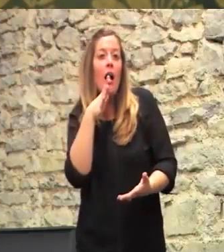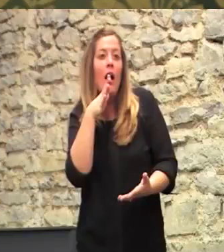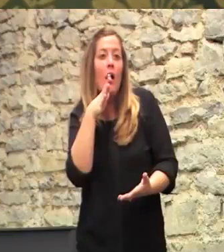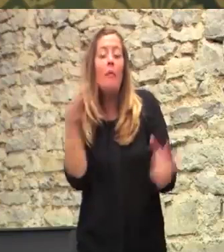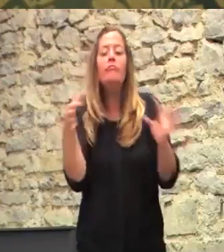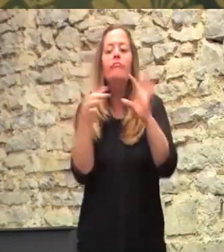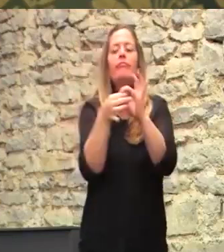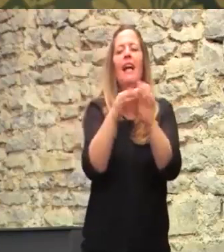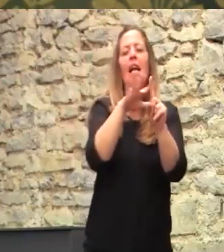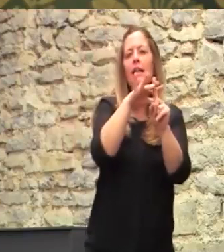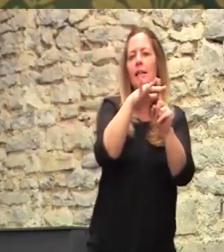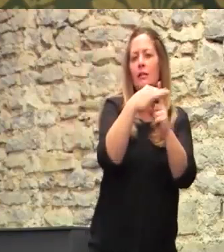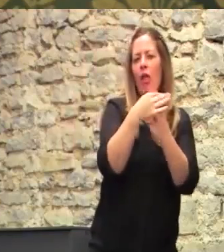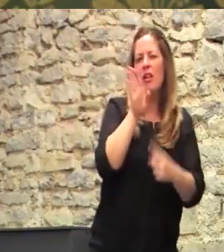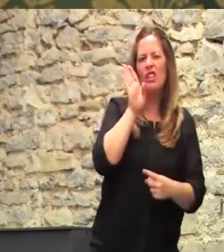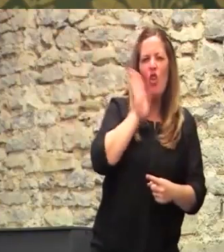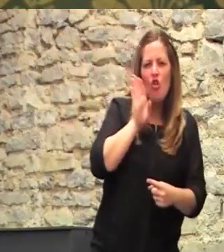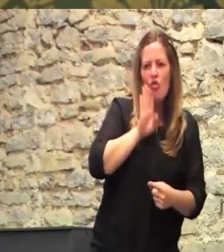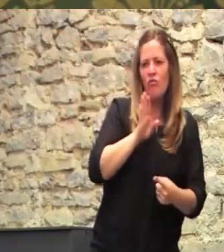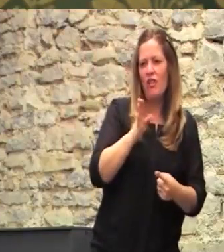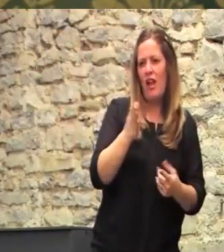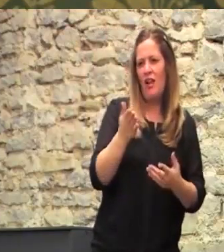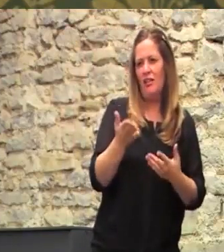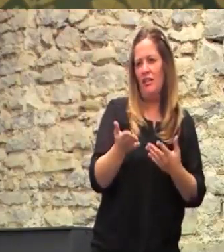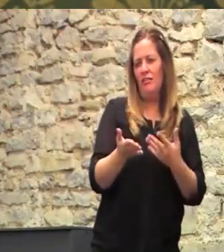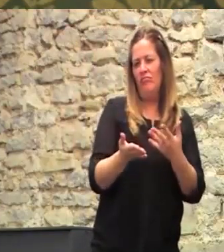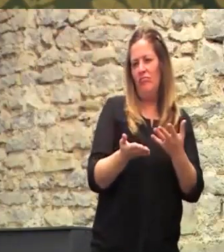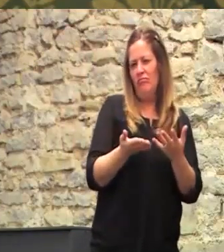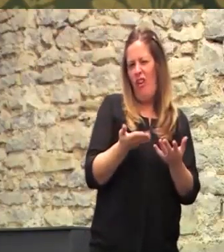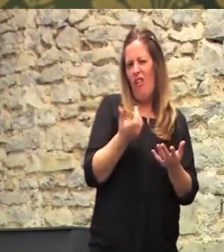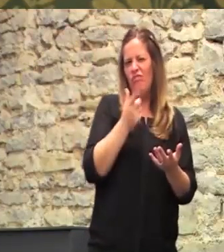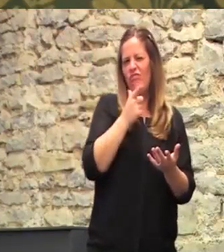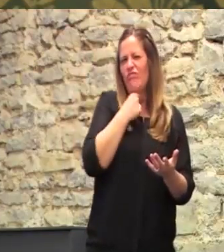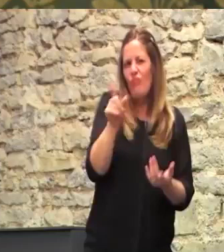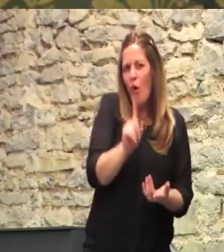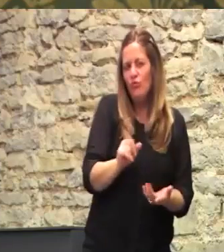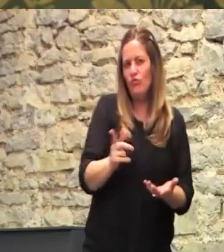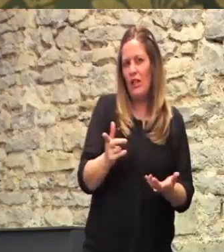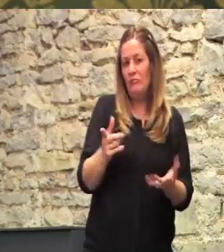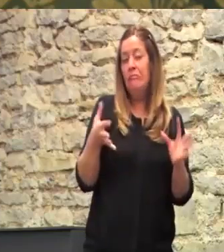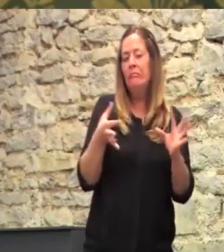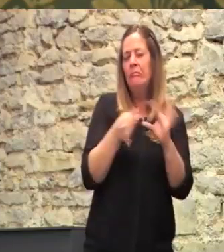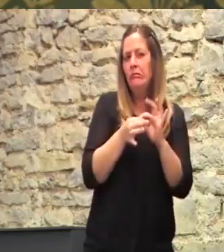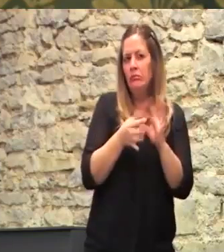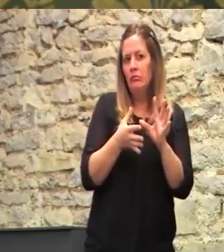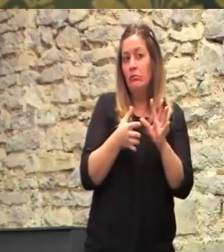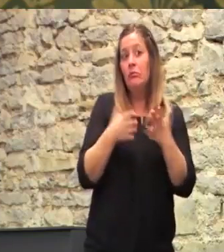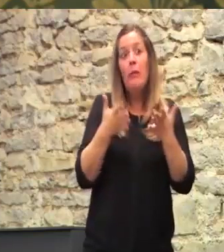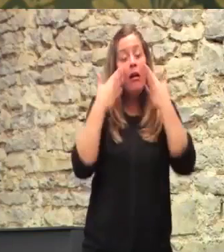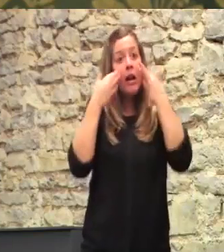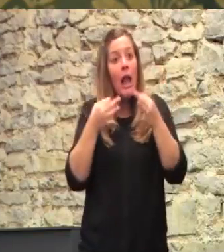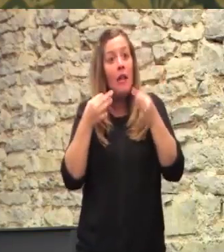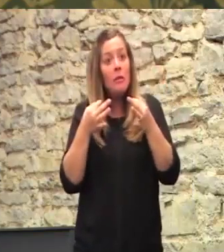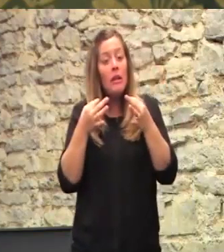corruptas o situaciones no deseables y en realidad lo que hay que ver en el